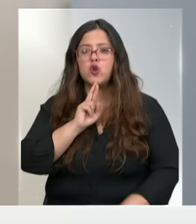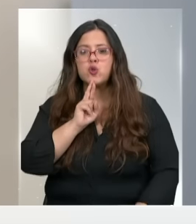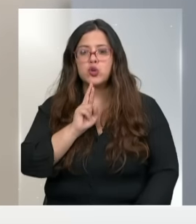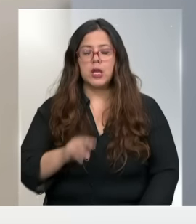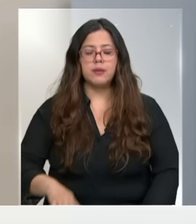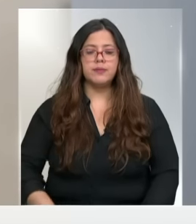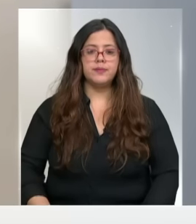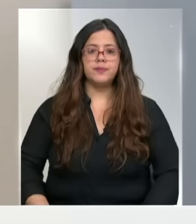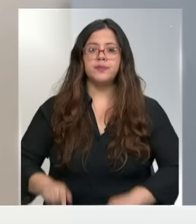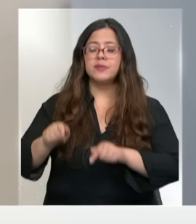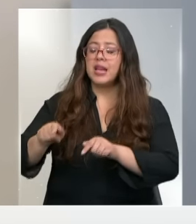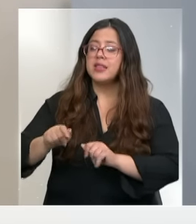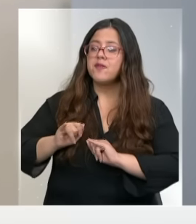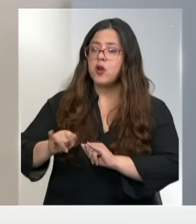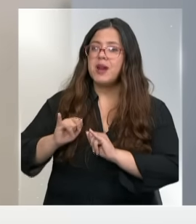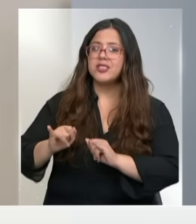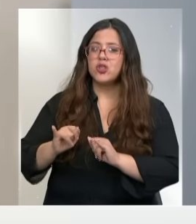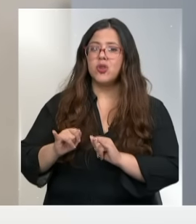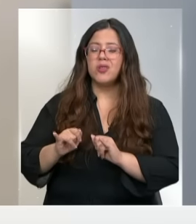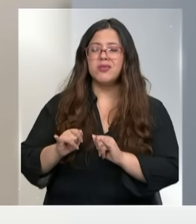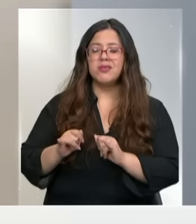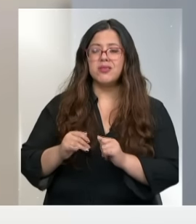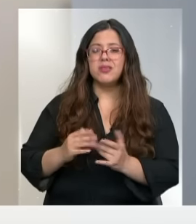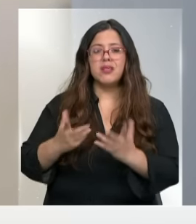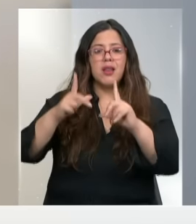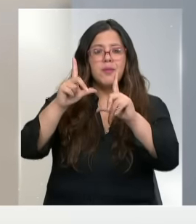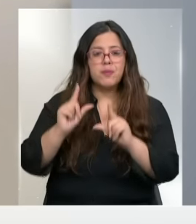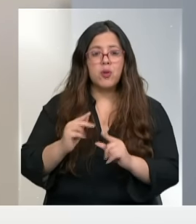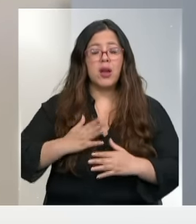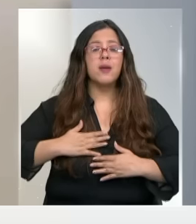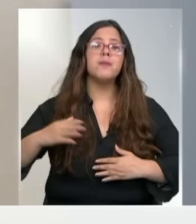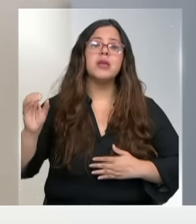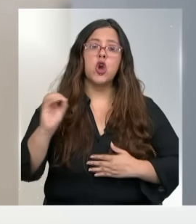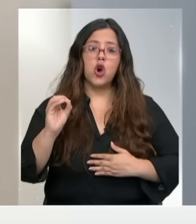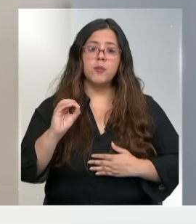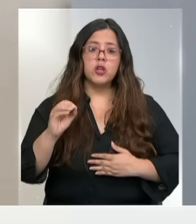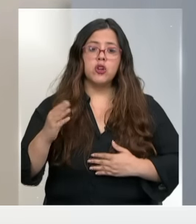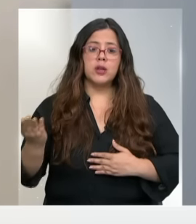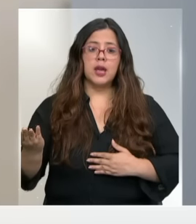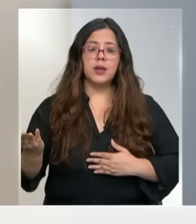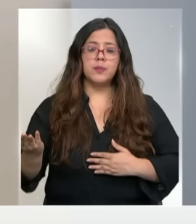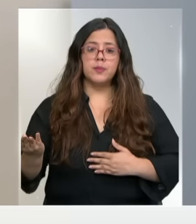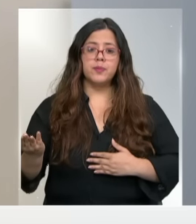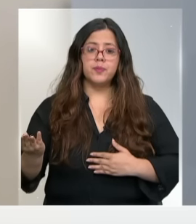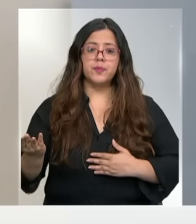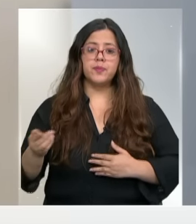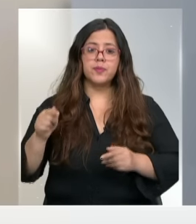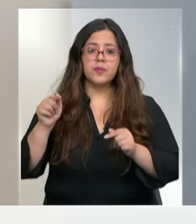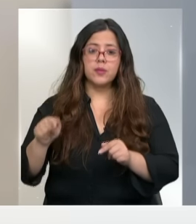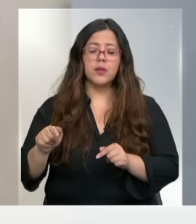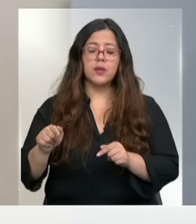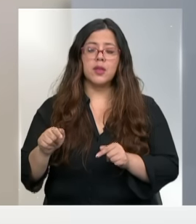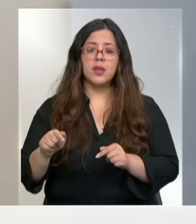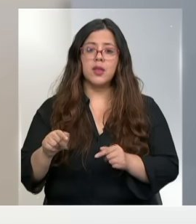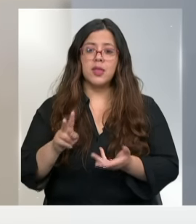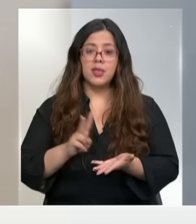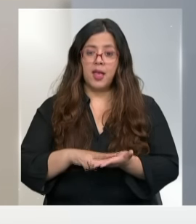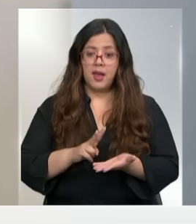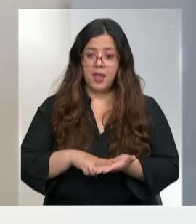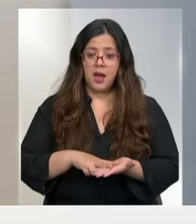La declaración es vaga y por eso mi apreciación es que es realmente